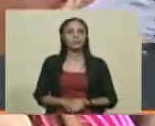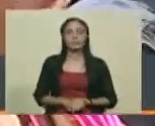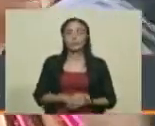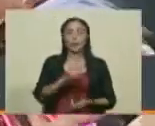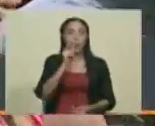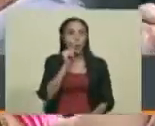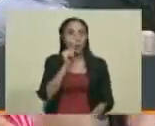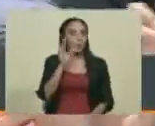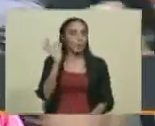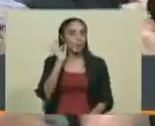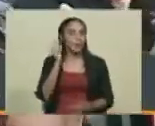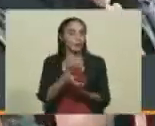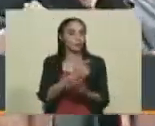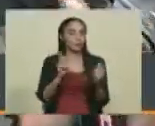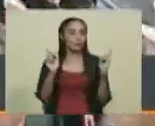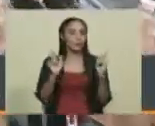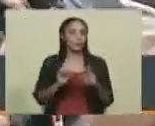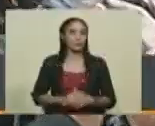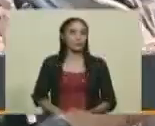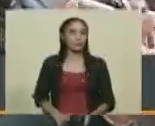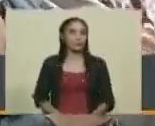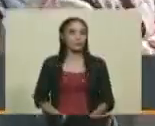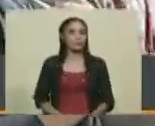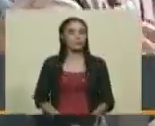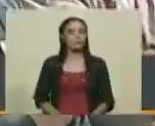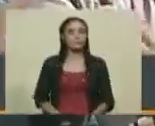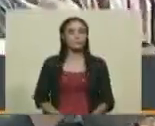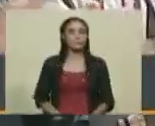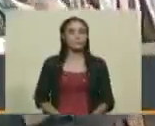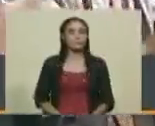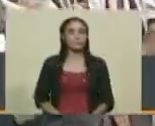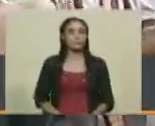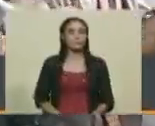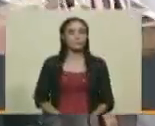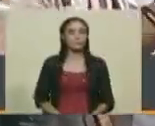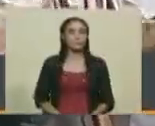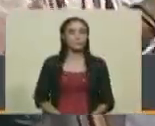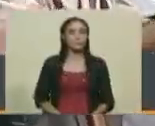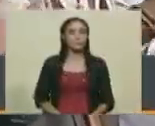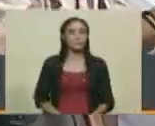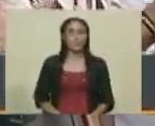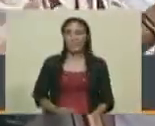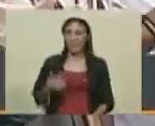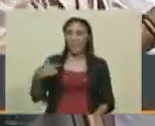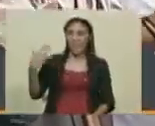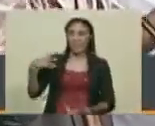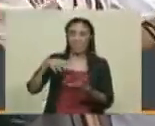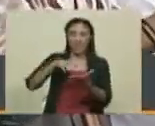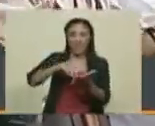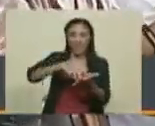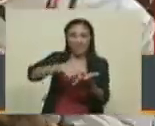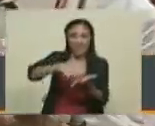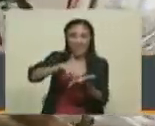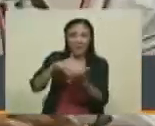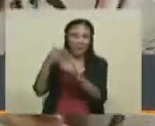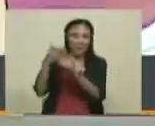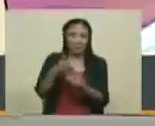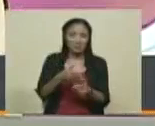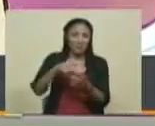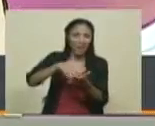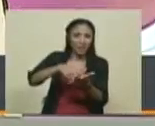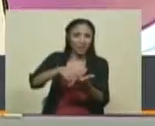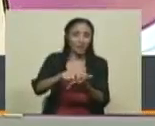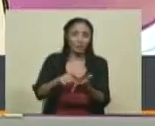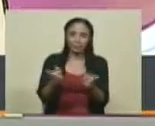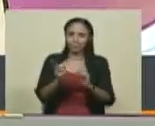hombres libres, como mujeres libres. No como esclavos. No le